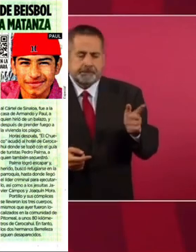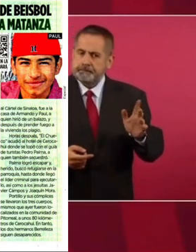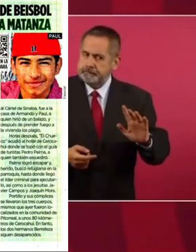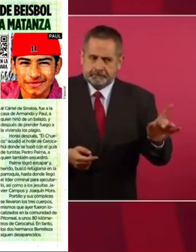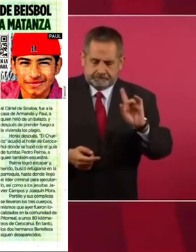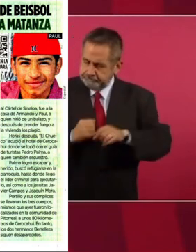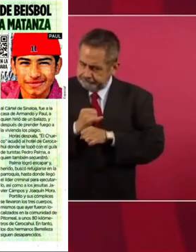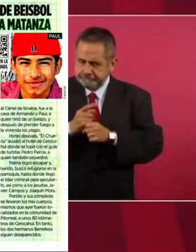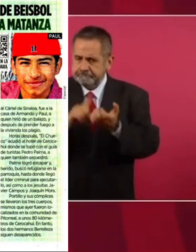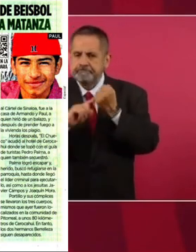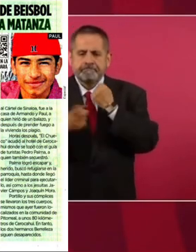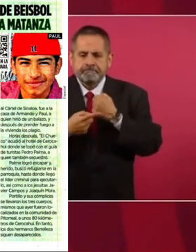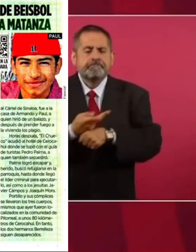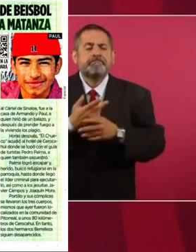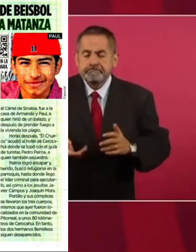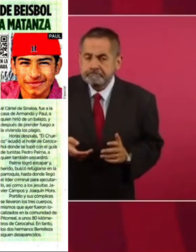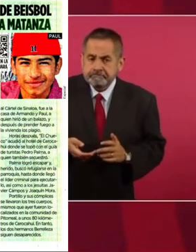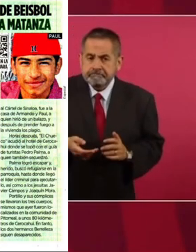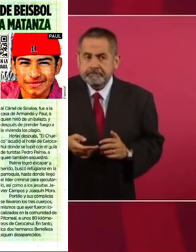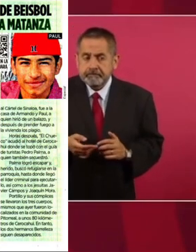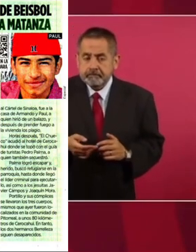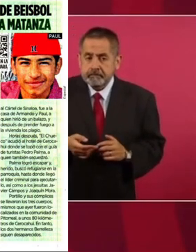que ver si no